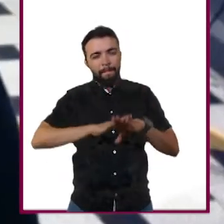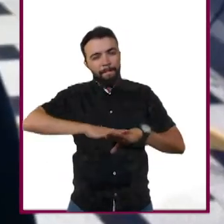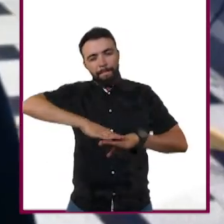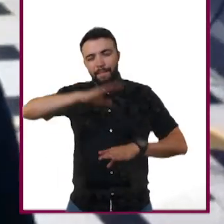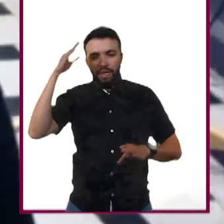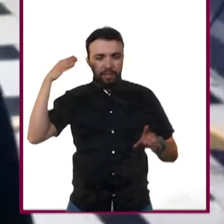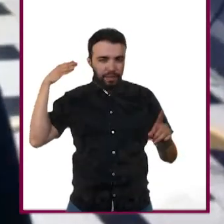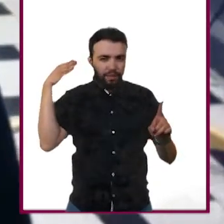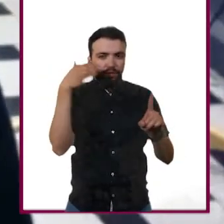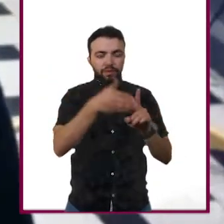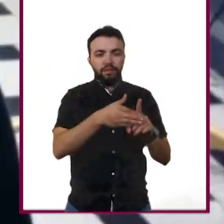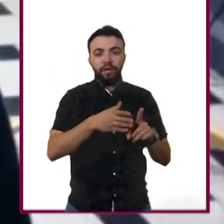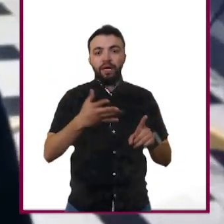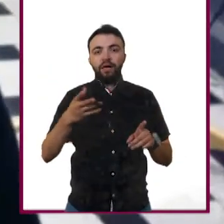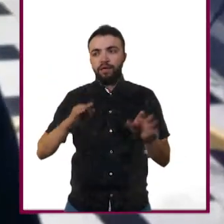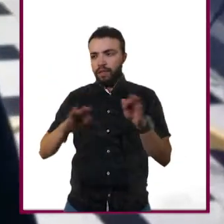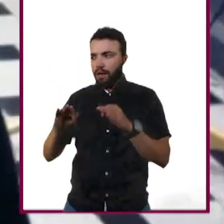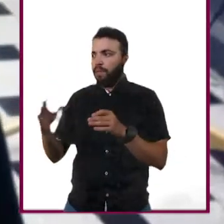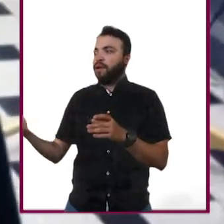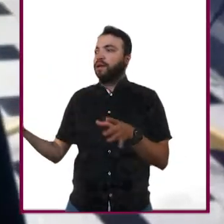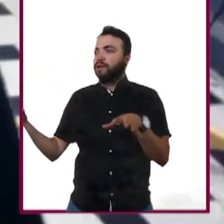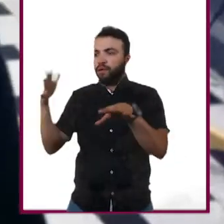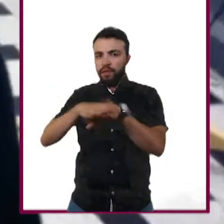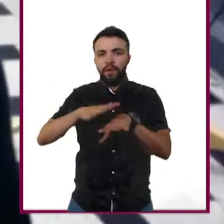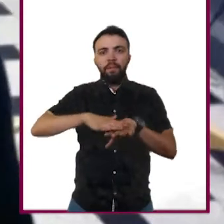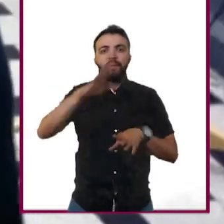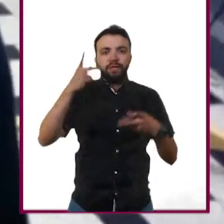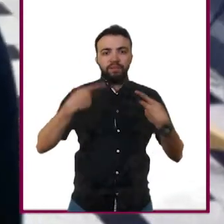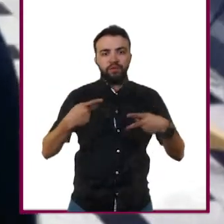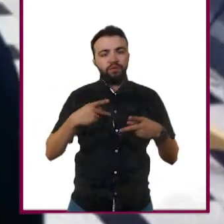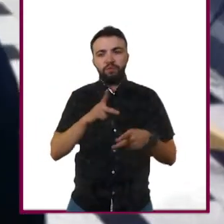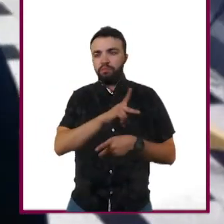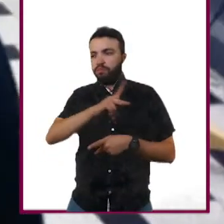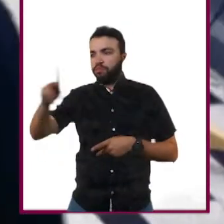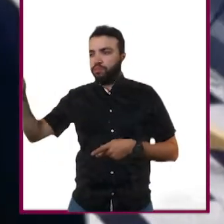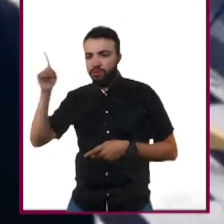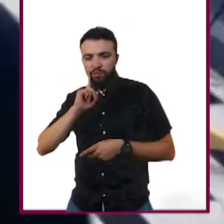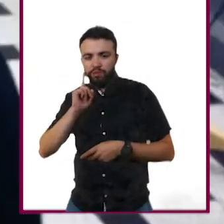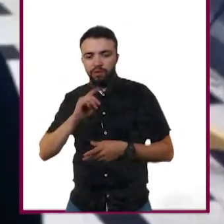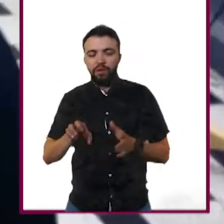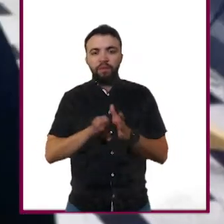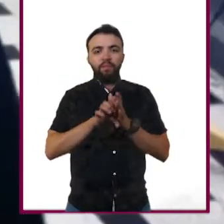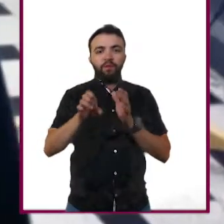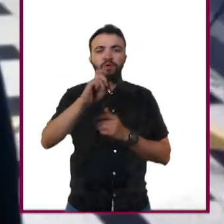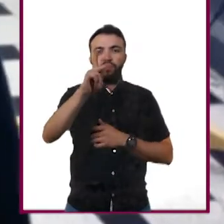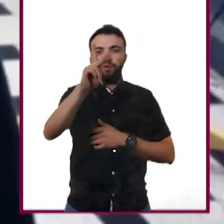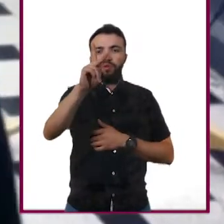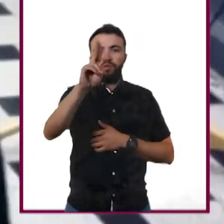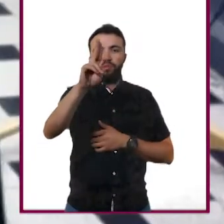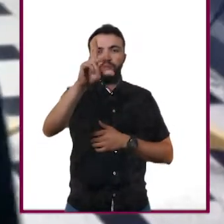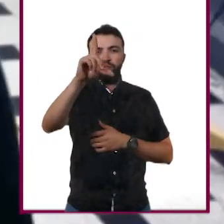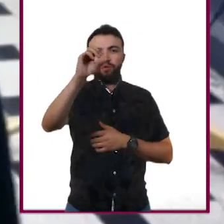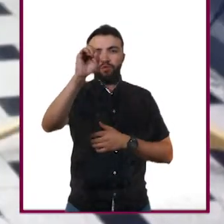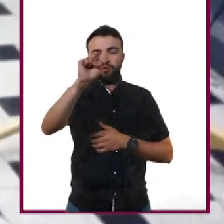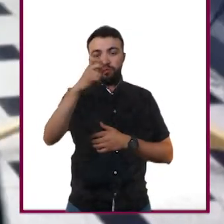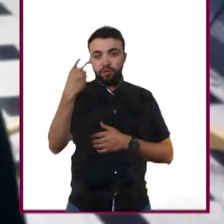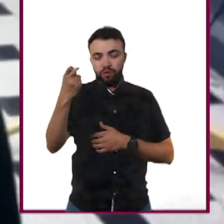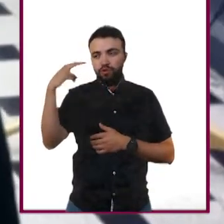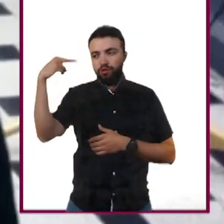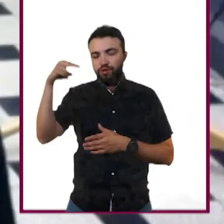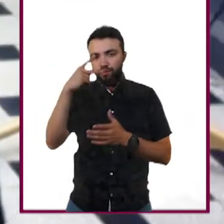trabajo con más personas y muchas con mujeres, por ejemplo, Pulso. Pulso es un ejemplo de un proyecto que además es de